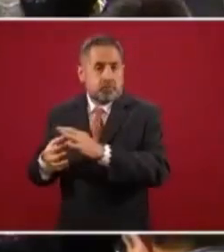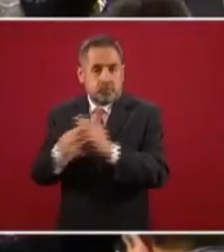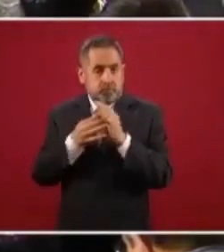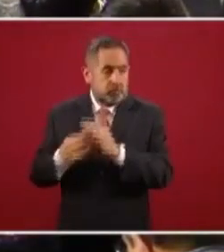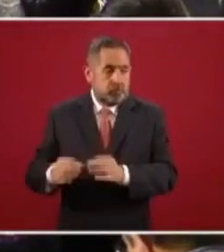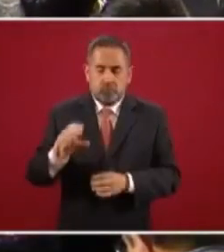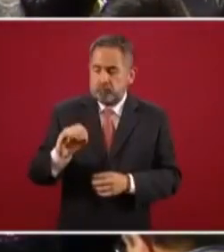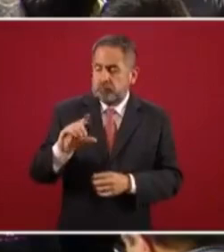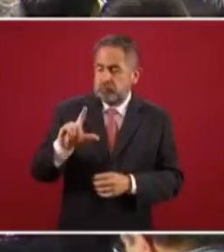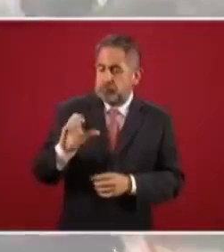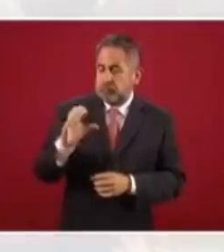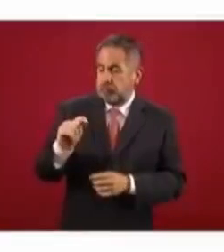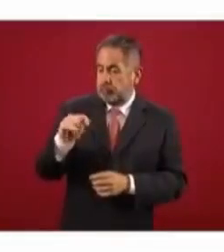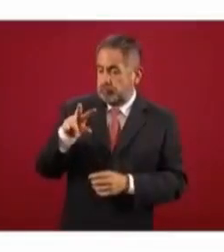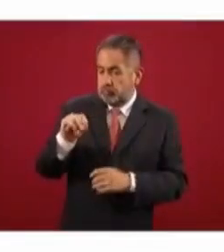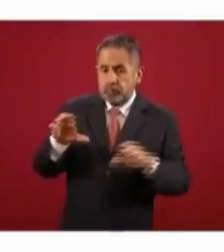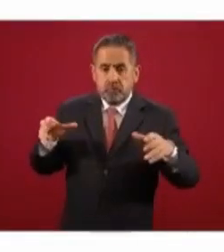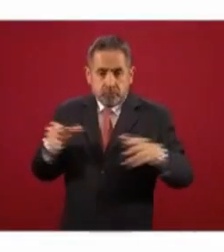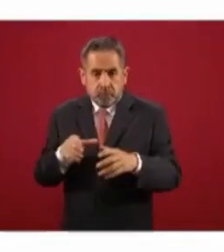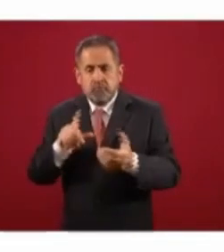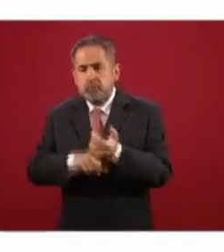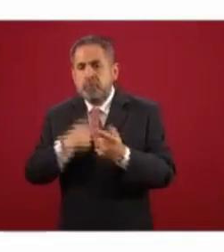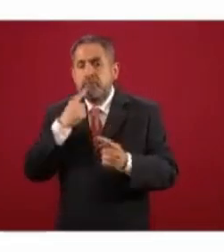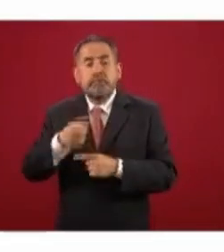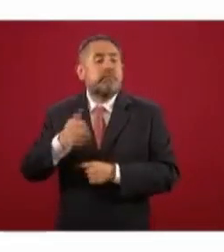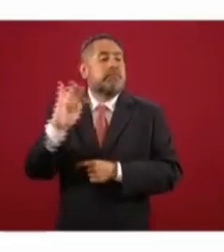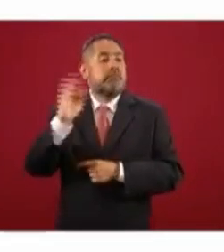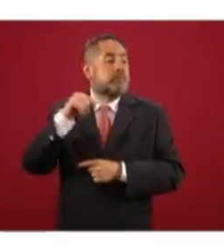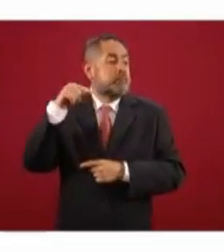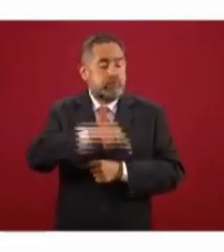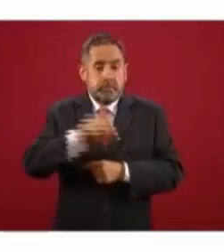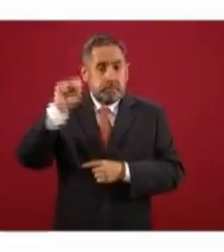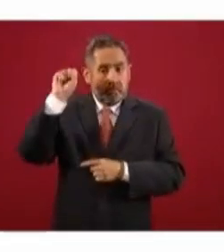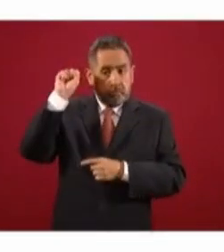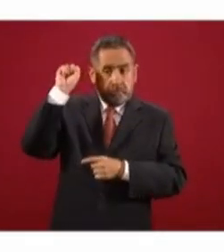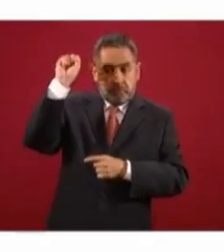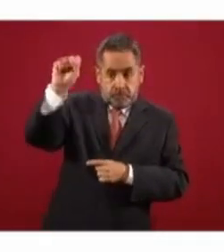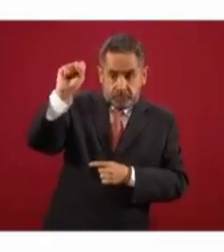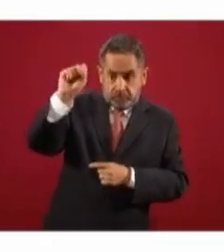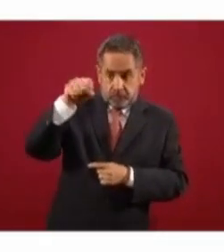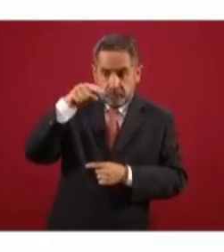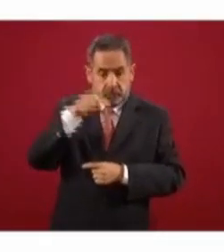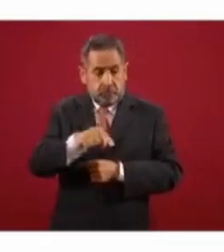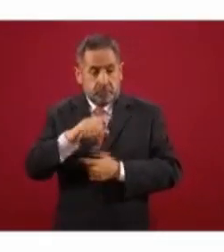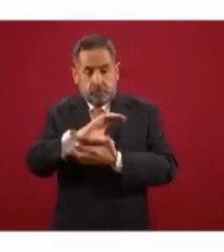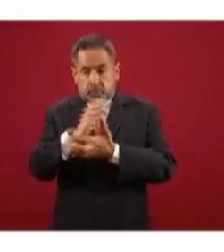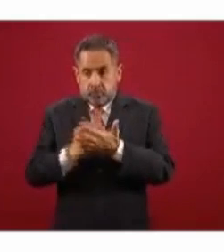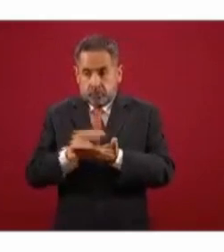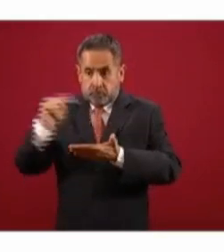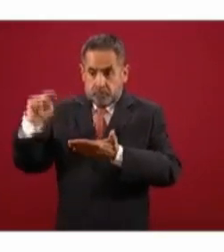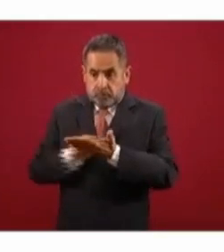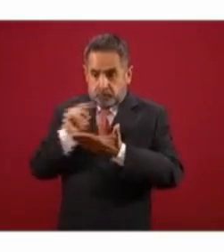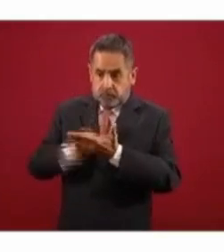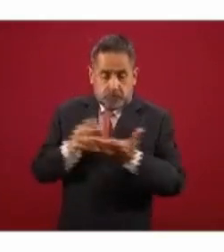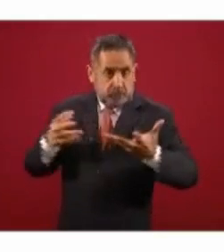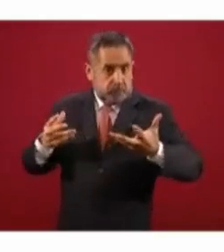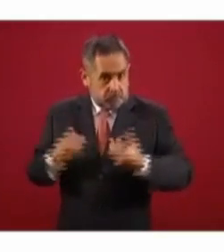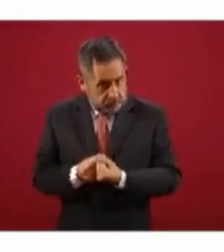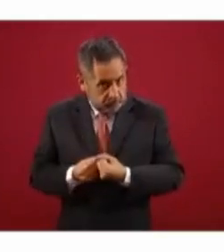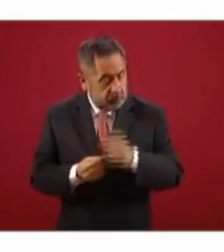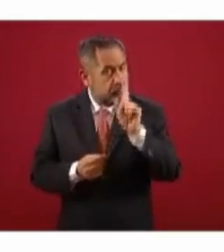establece que el sindicato que pretenda firmar un contrato colectivo